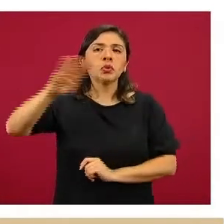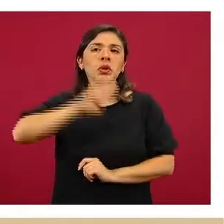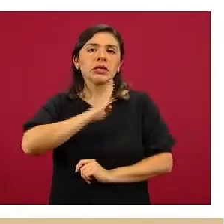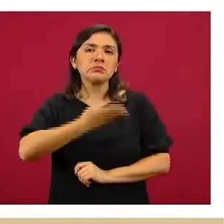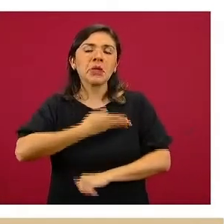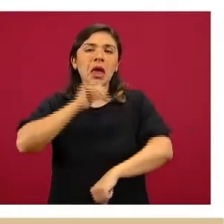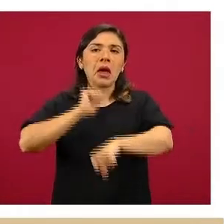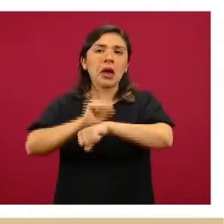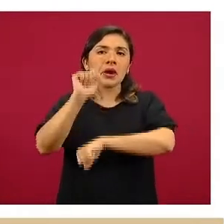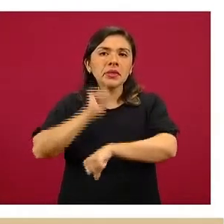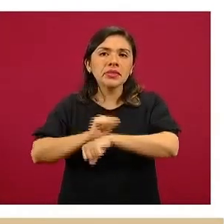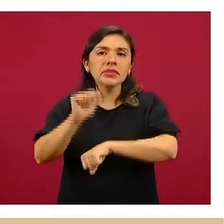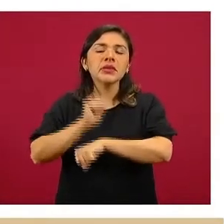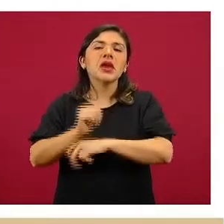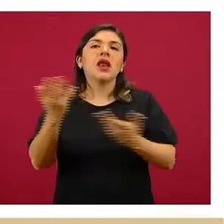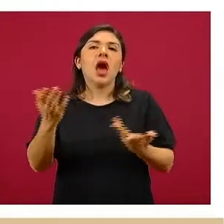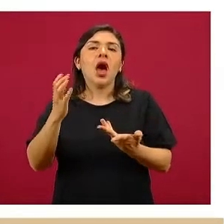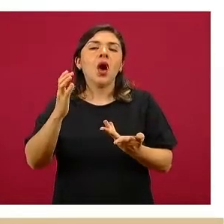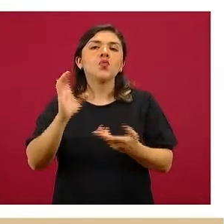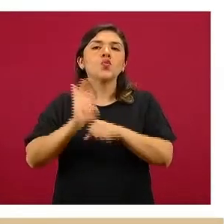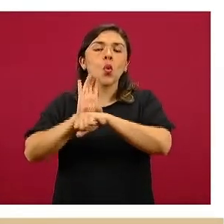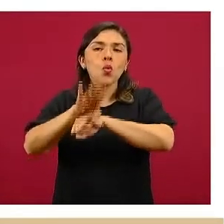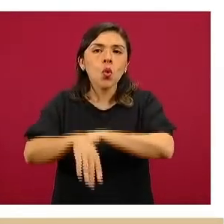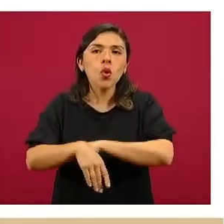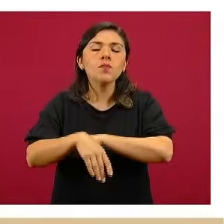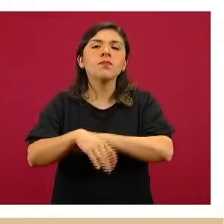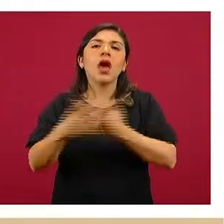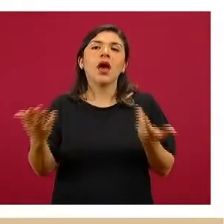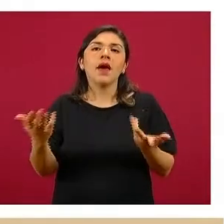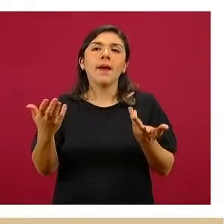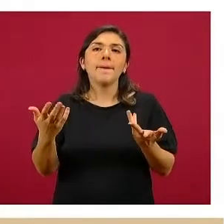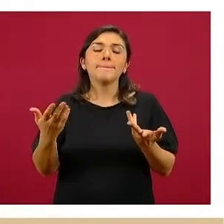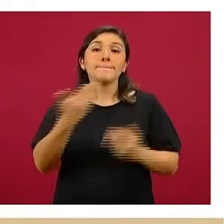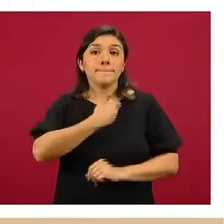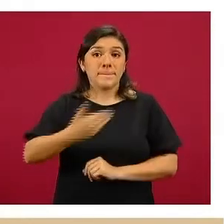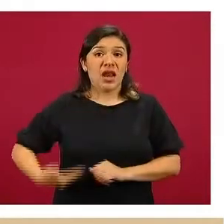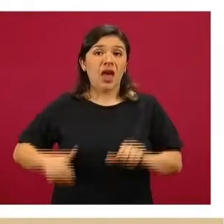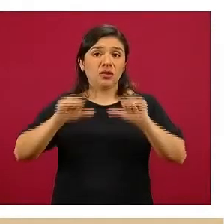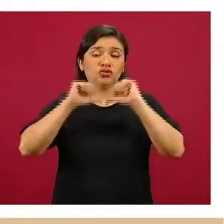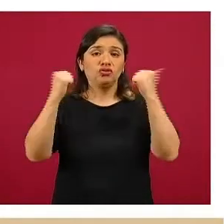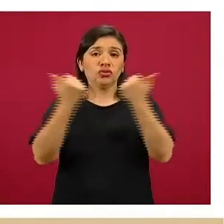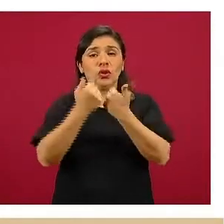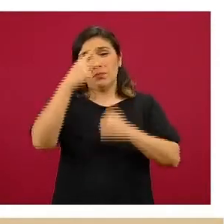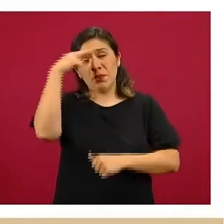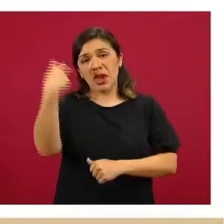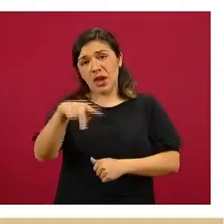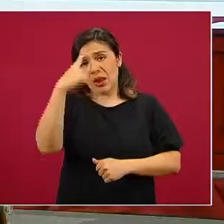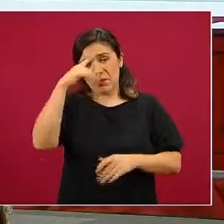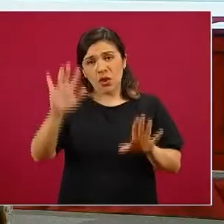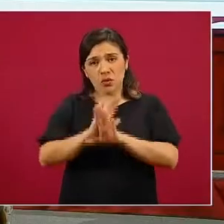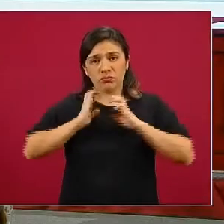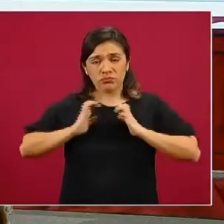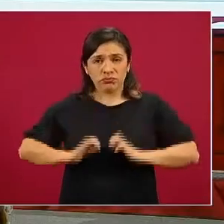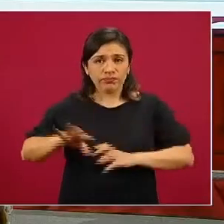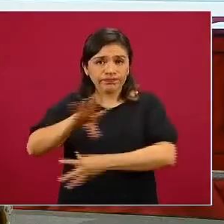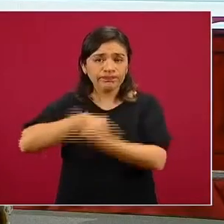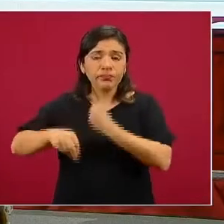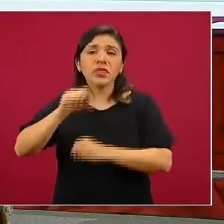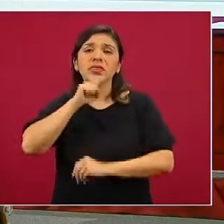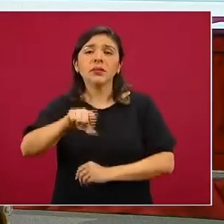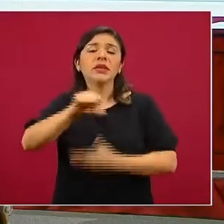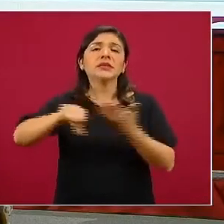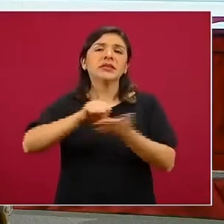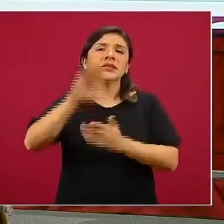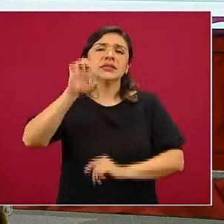de Argentina, de Colombia, del presidente de la Sociedad Mexicana de Trasplantes y el Centro Nacional